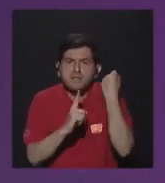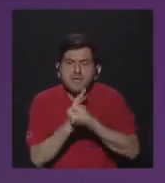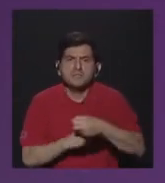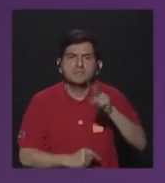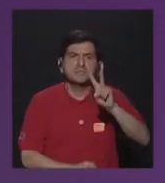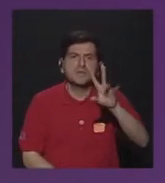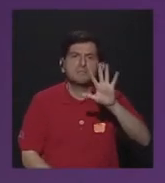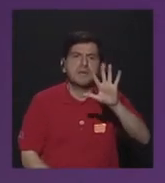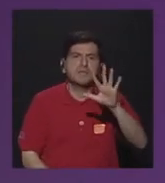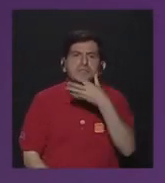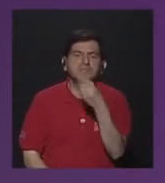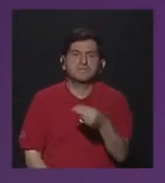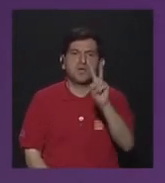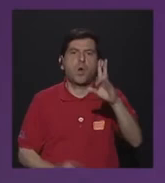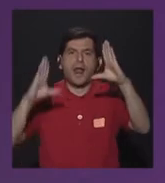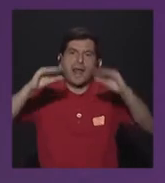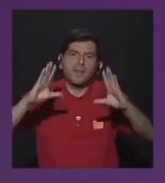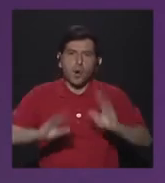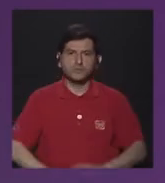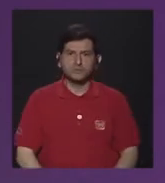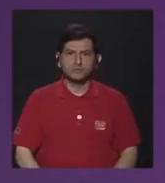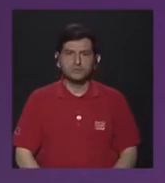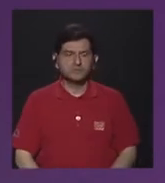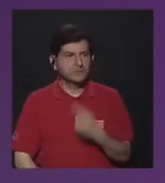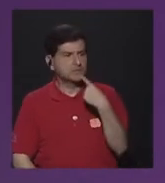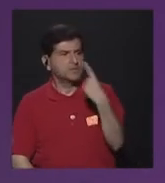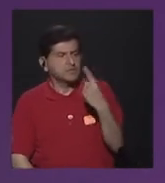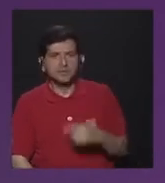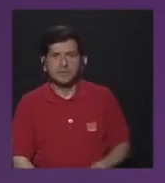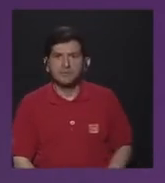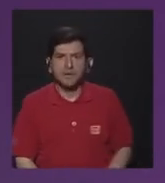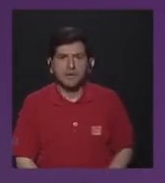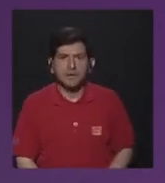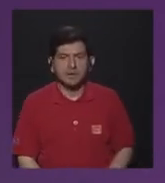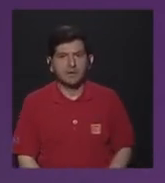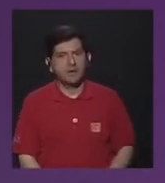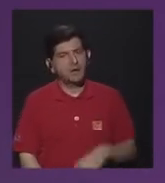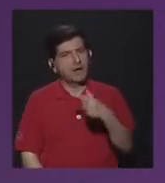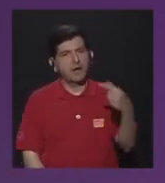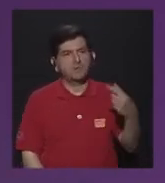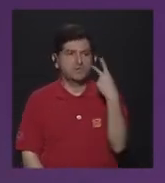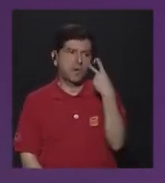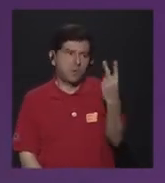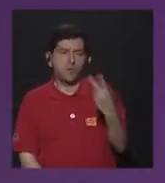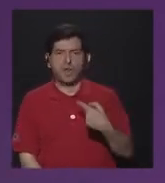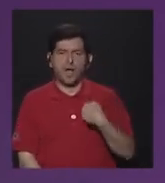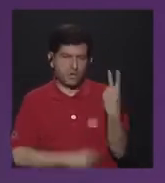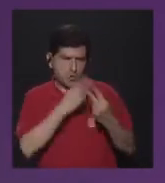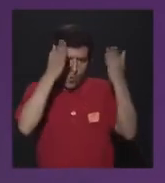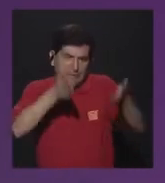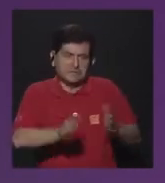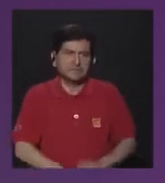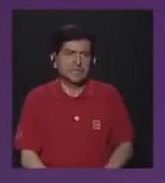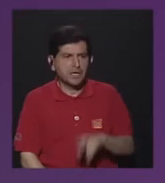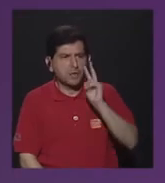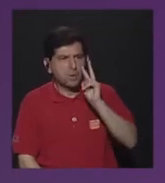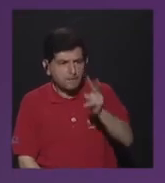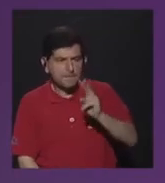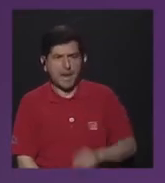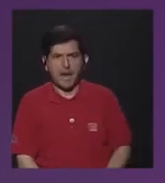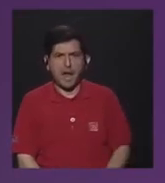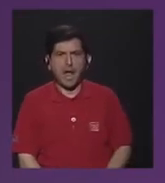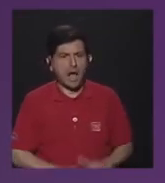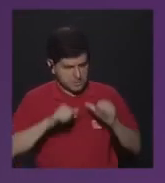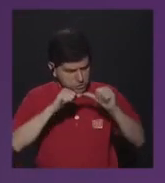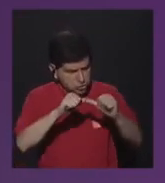25 de diciembre a las 2 de la tarde ms gustavo anda ver yo soy vecino a la zona anda a ver porque se